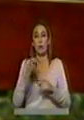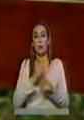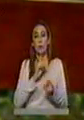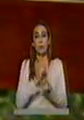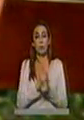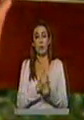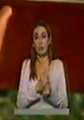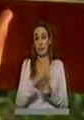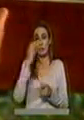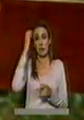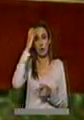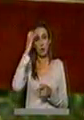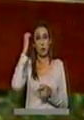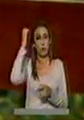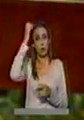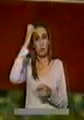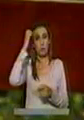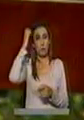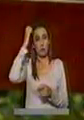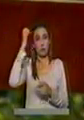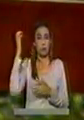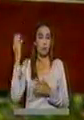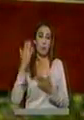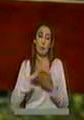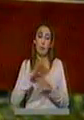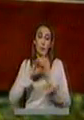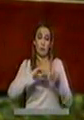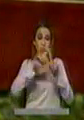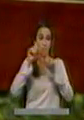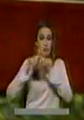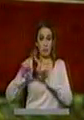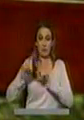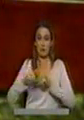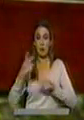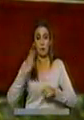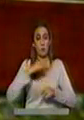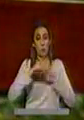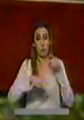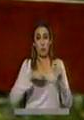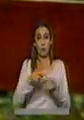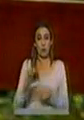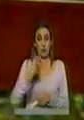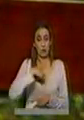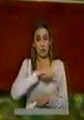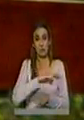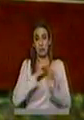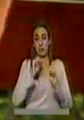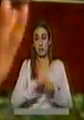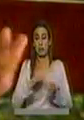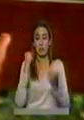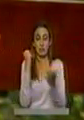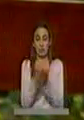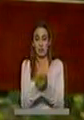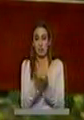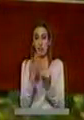así, como lo han hecho diferentes marcas aquí en Ecuador, que al cambiar su logo, su logotipo, uh-huh,